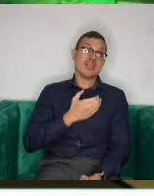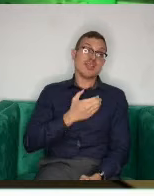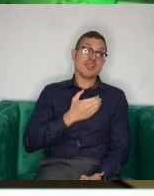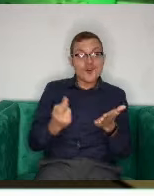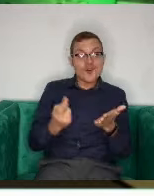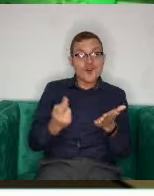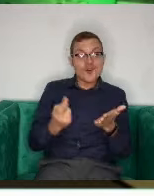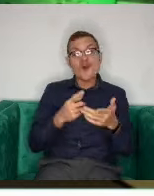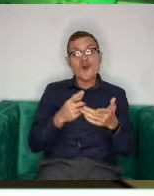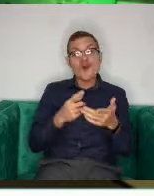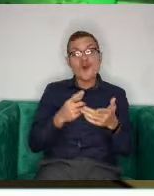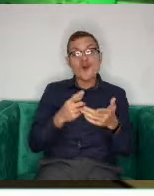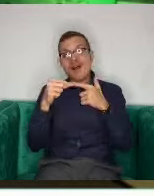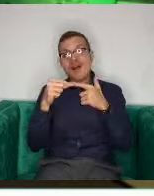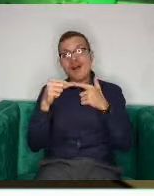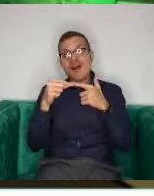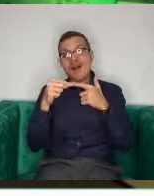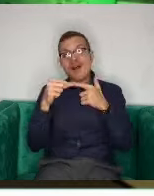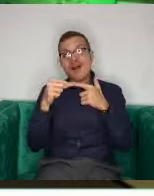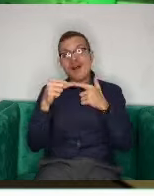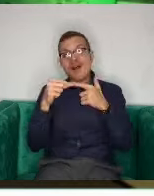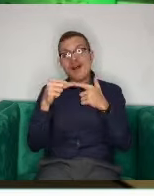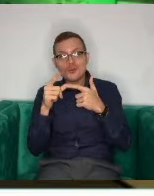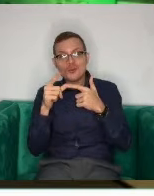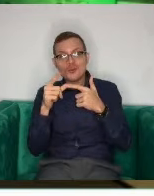y morcilla. Así que